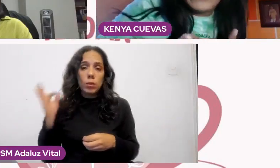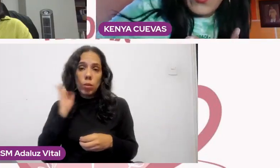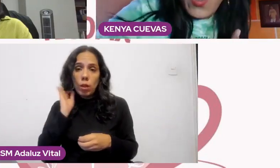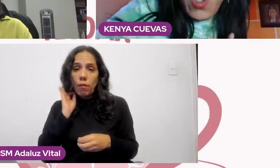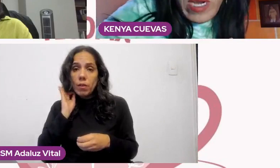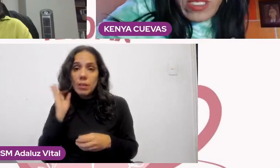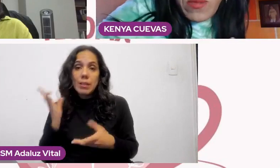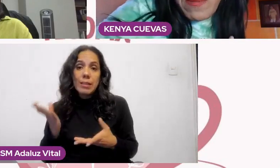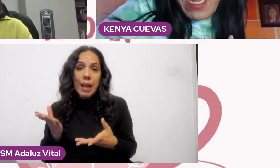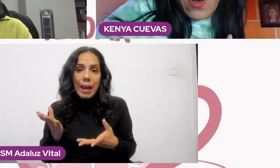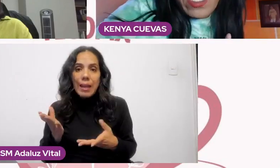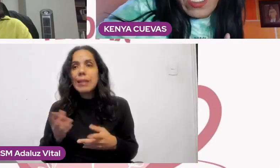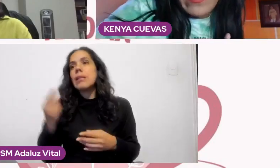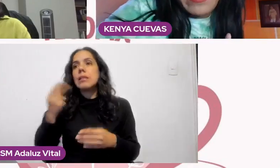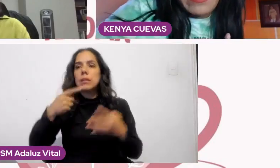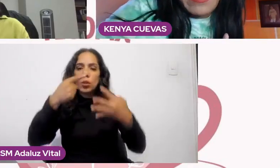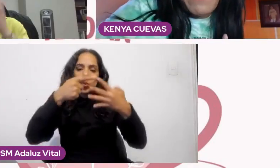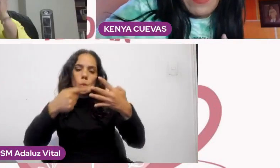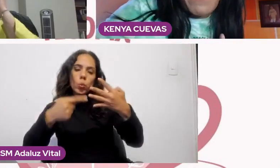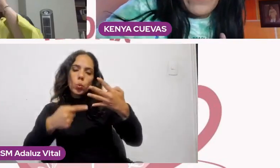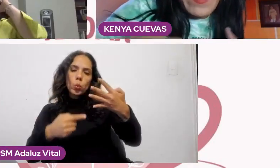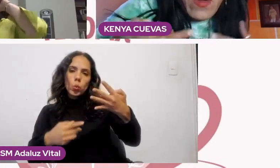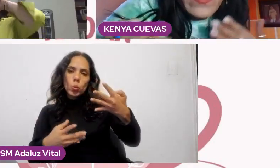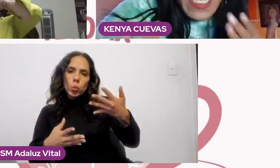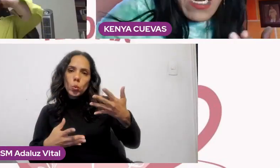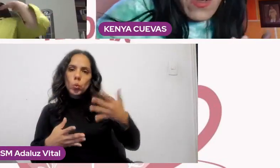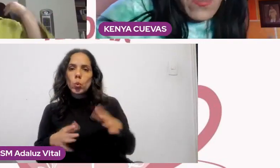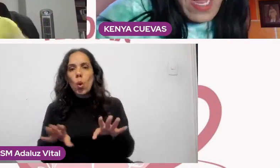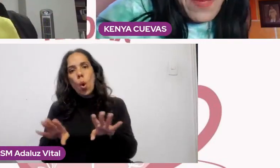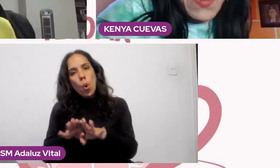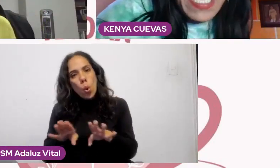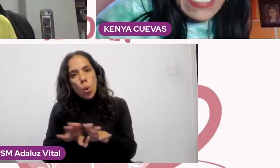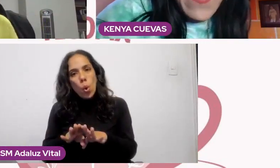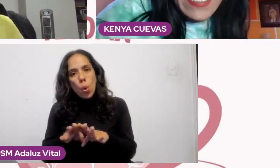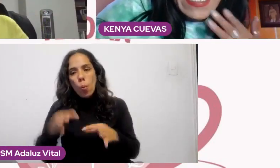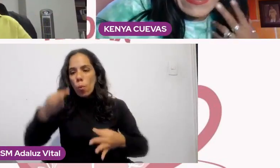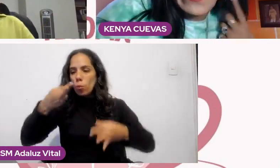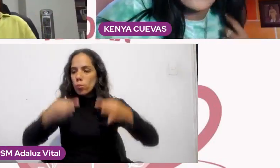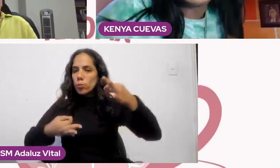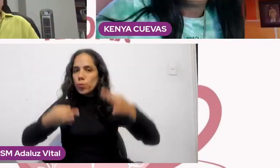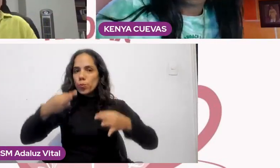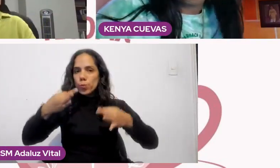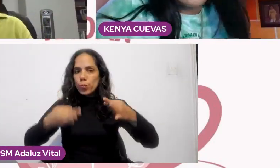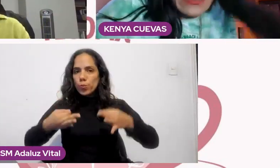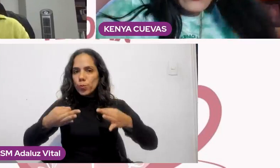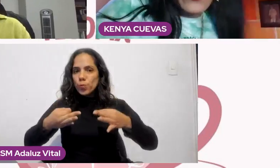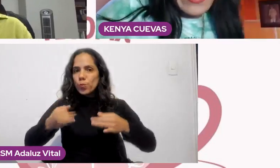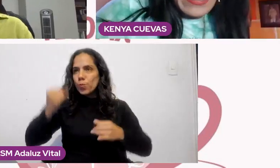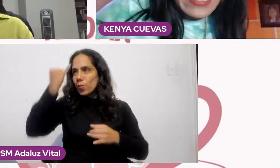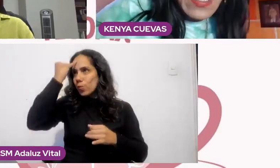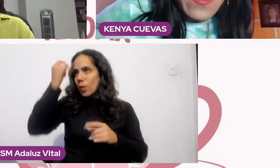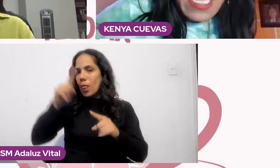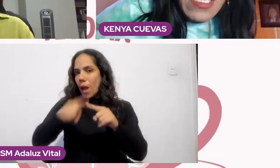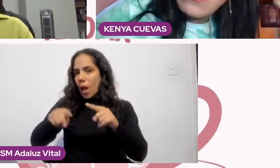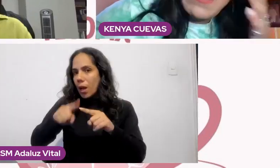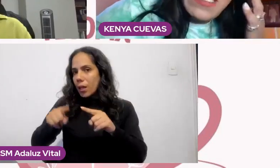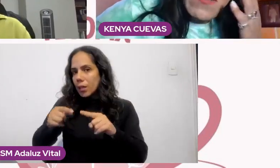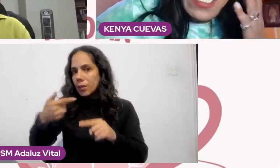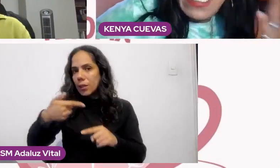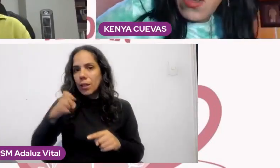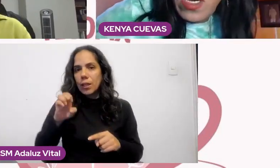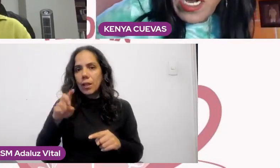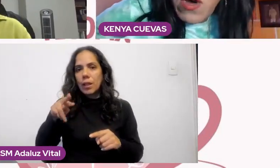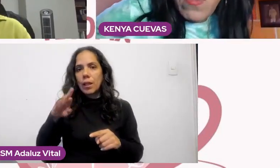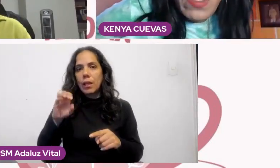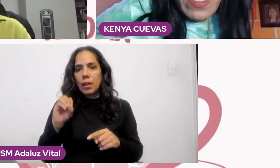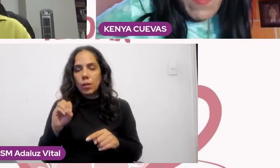un protocolo en la Suprema Corte de Justicia para poder juzgar con una perspectiva de género. De hecho, hace 2 años mataron